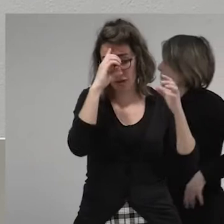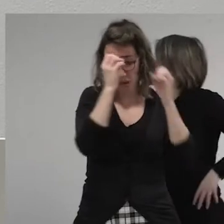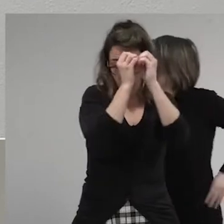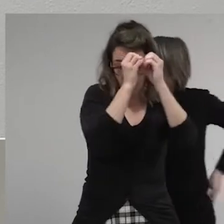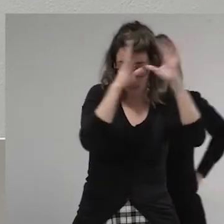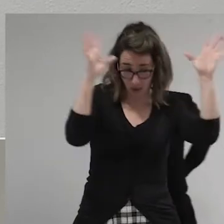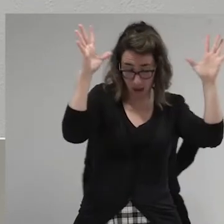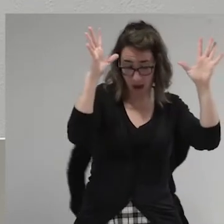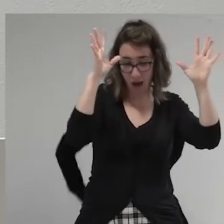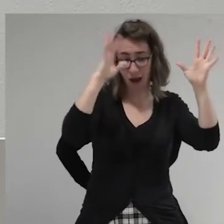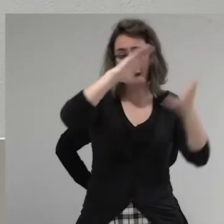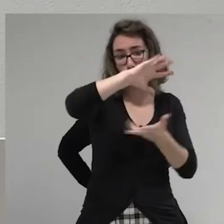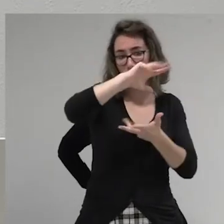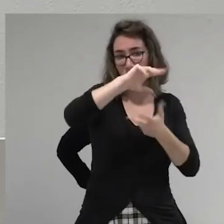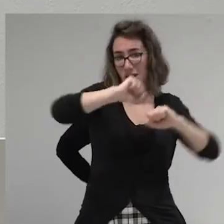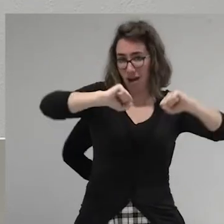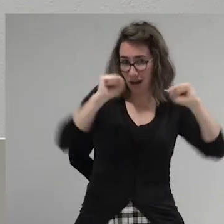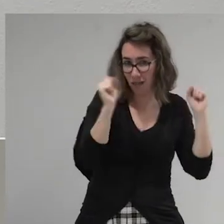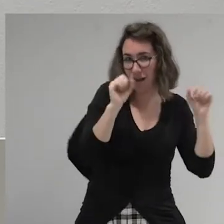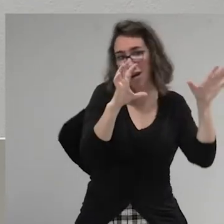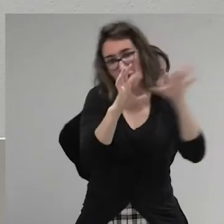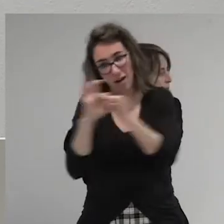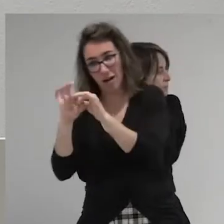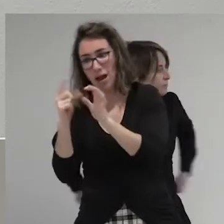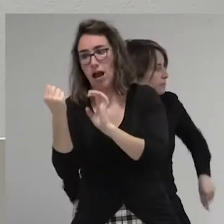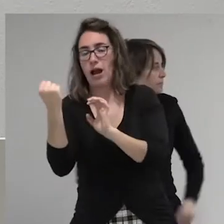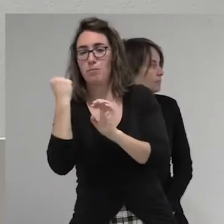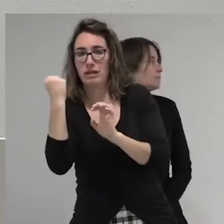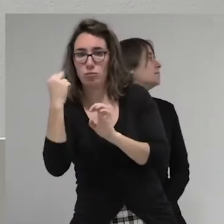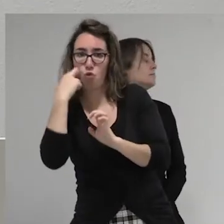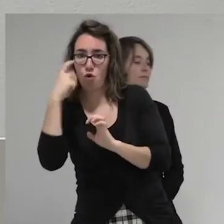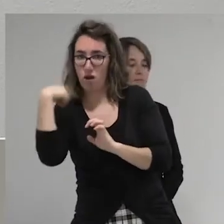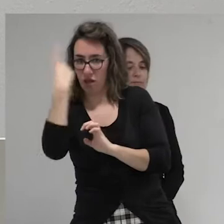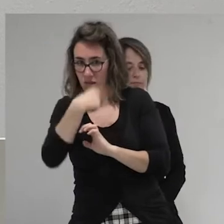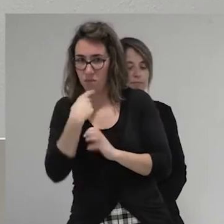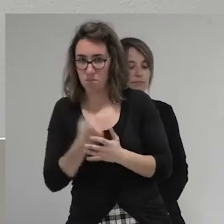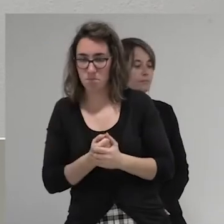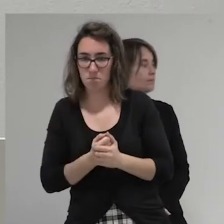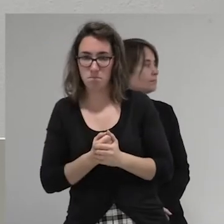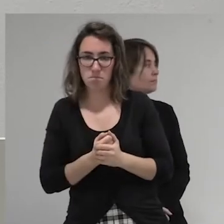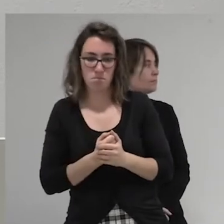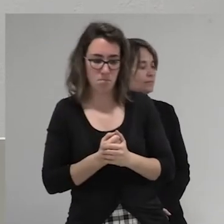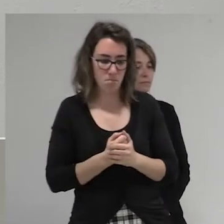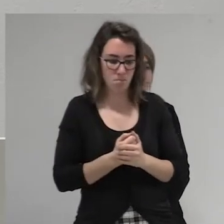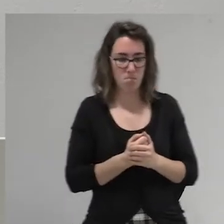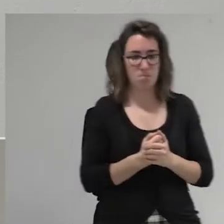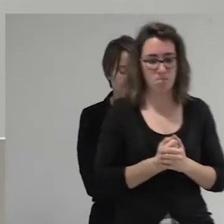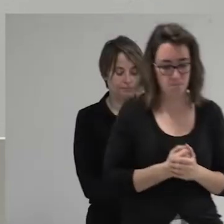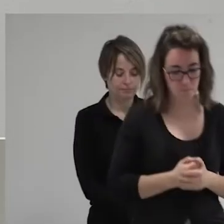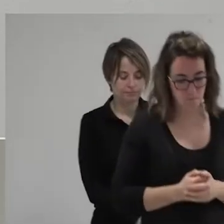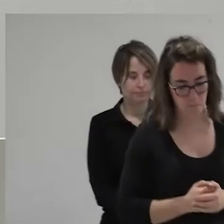las geografías carcelarias, con el capitalismo racial? Perdona, vuelvo a